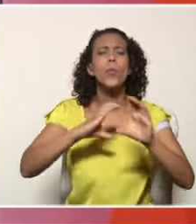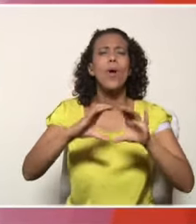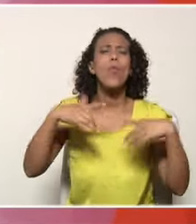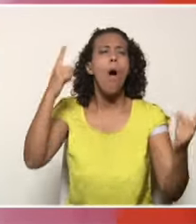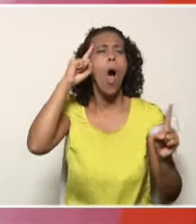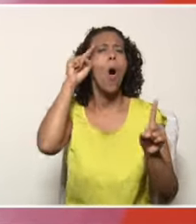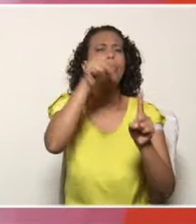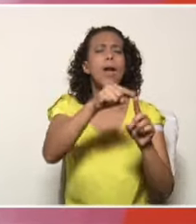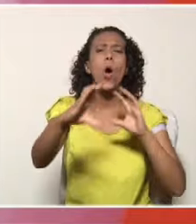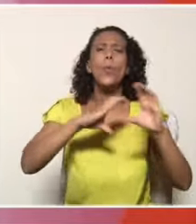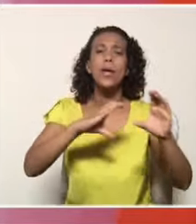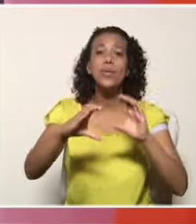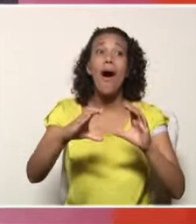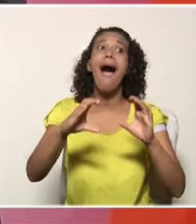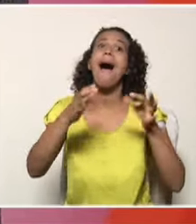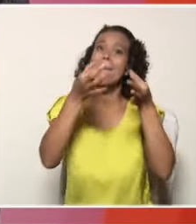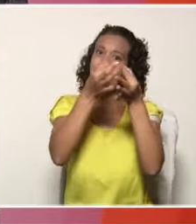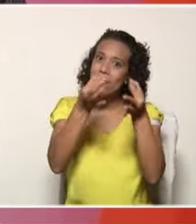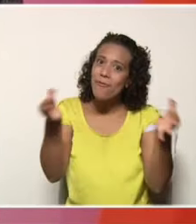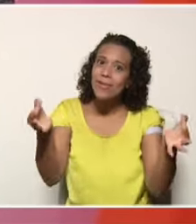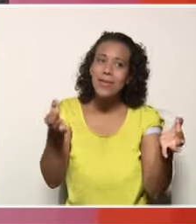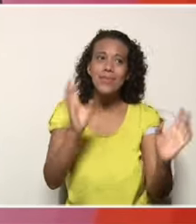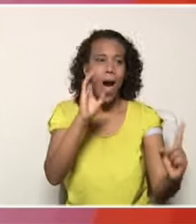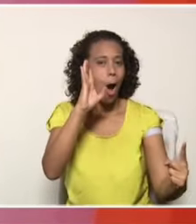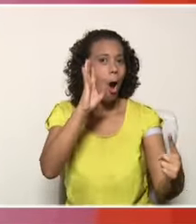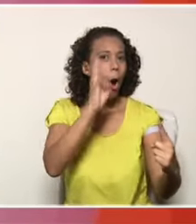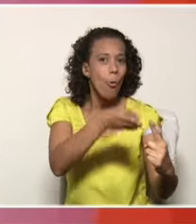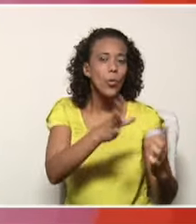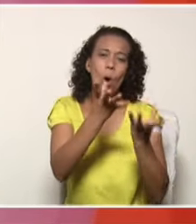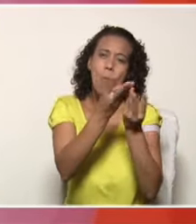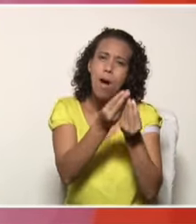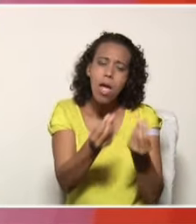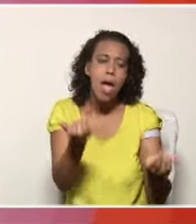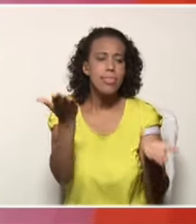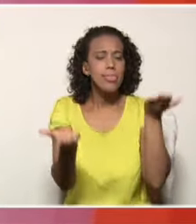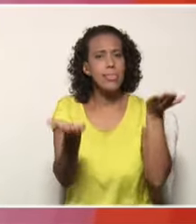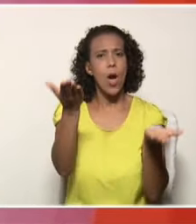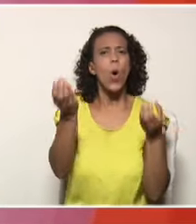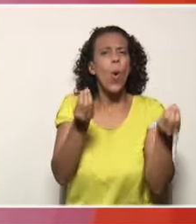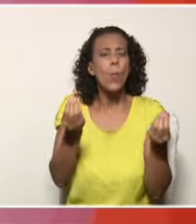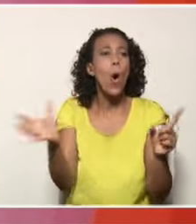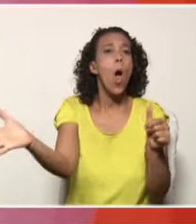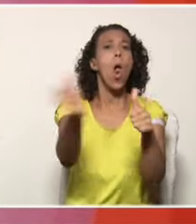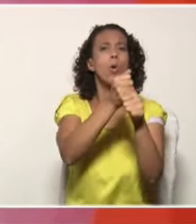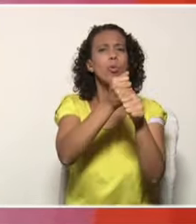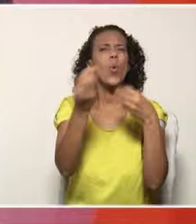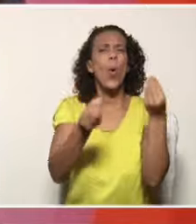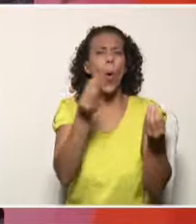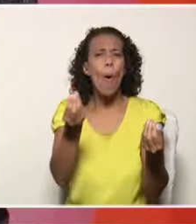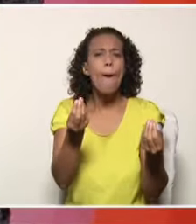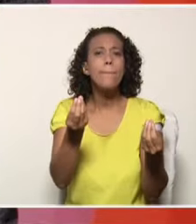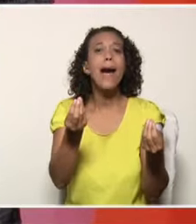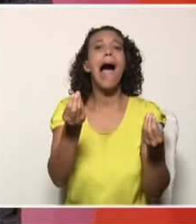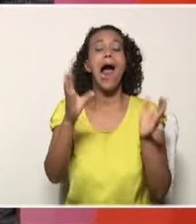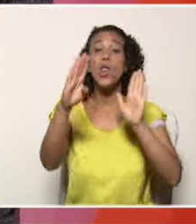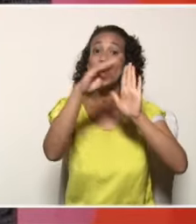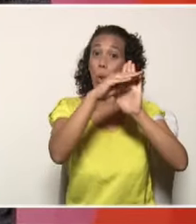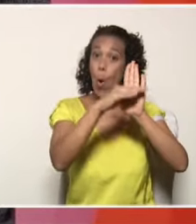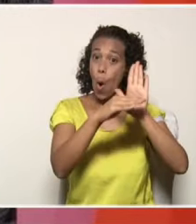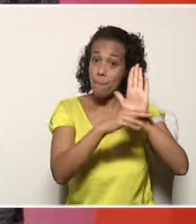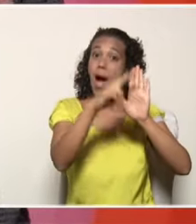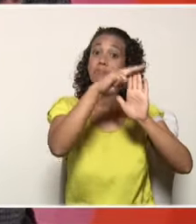comunicación para la convivencia? Que esa comunicación sea efectiva, sea de armonía. ¿Cómo podemos lograr esto? Utilizando unas normas que son